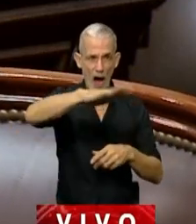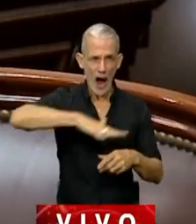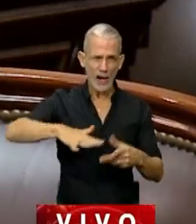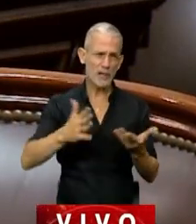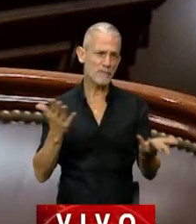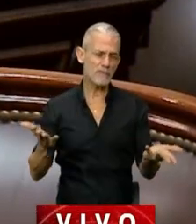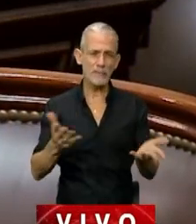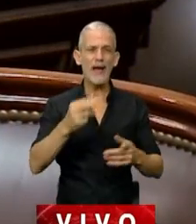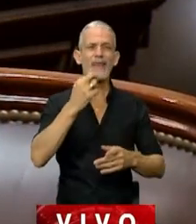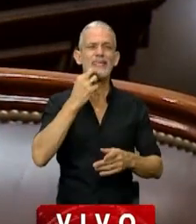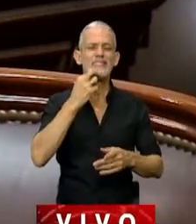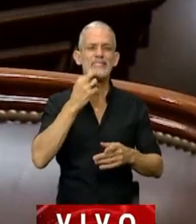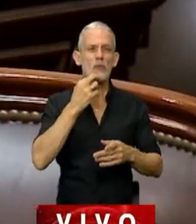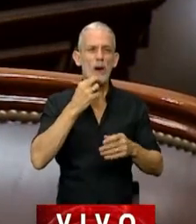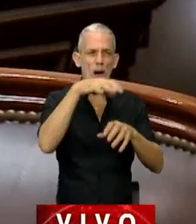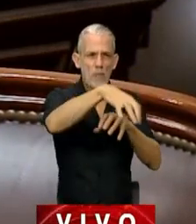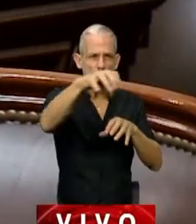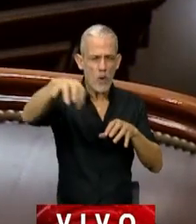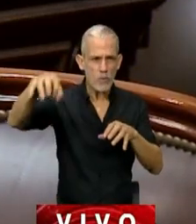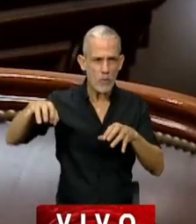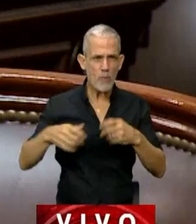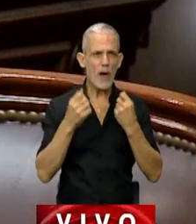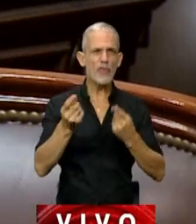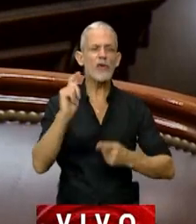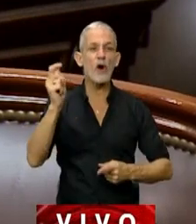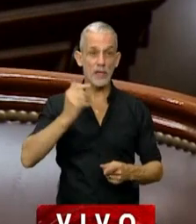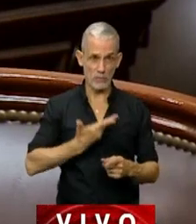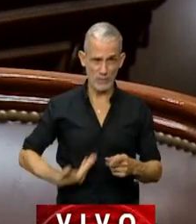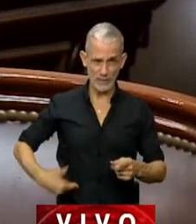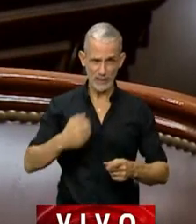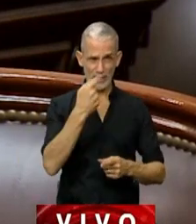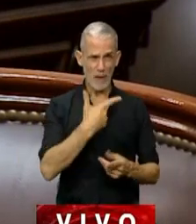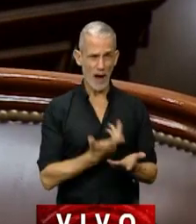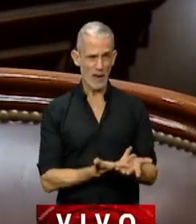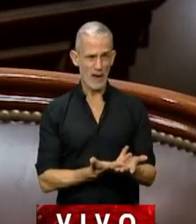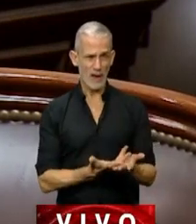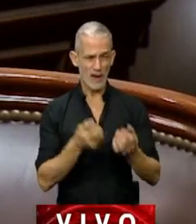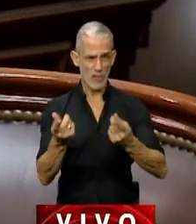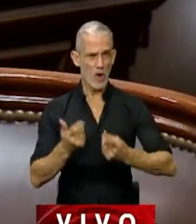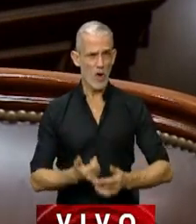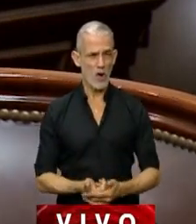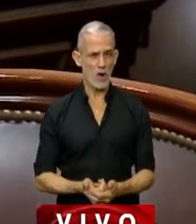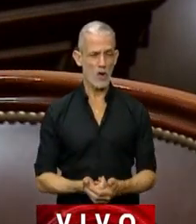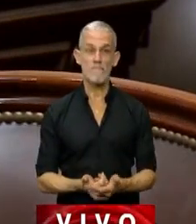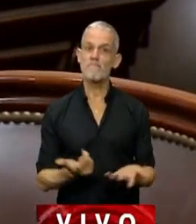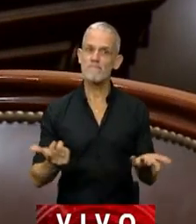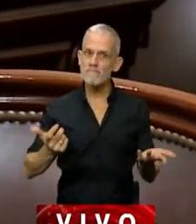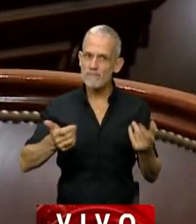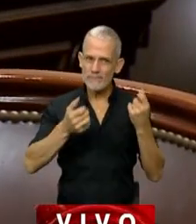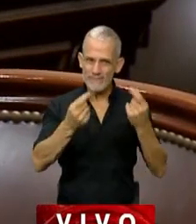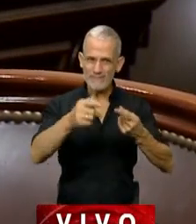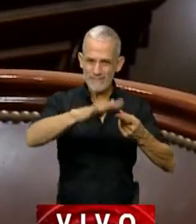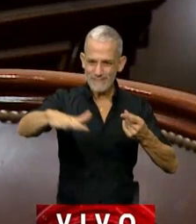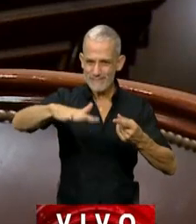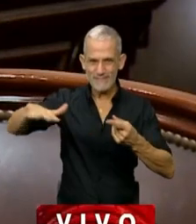le cuento que esas 19 concesiones las dio el presidente Mauricio Macri. De hecho, la